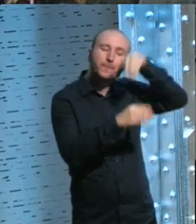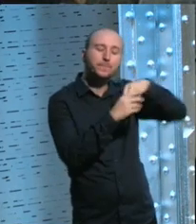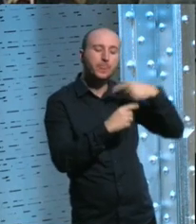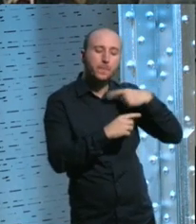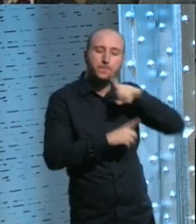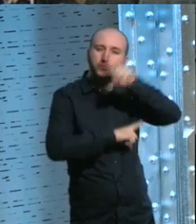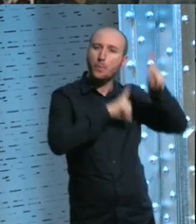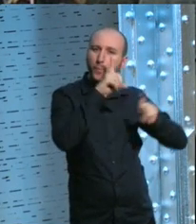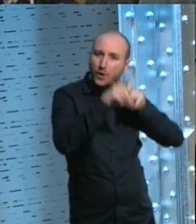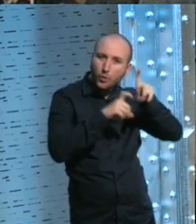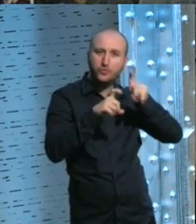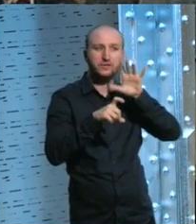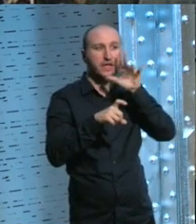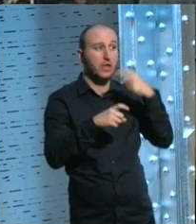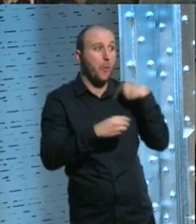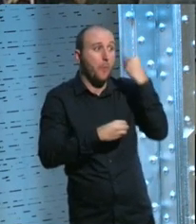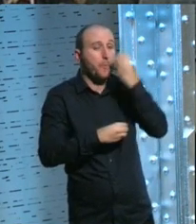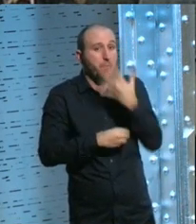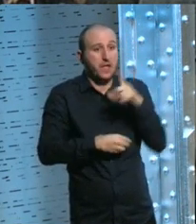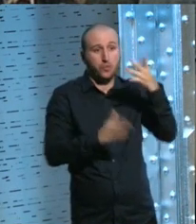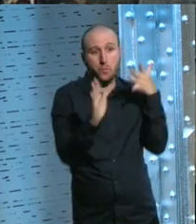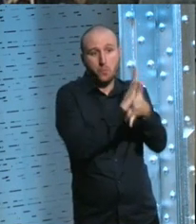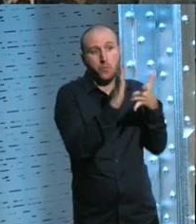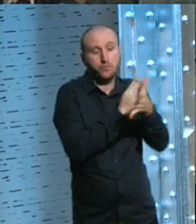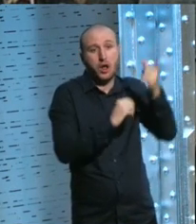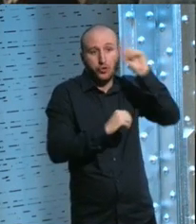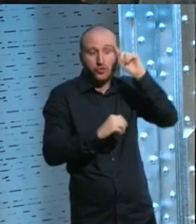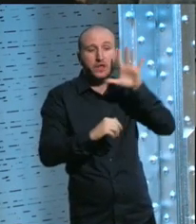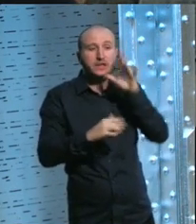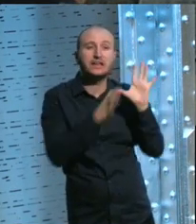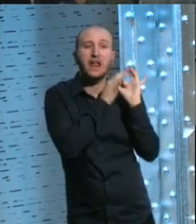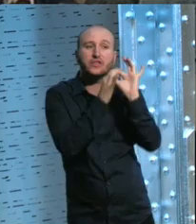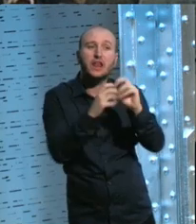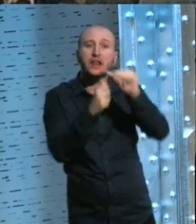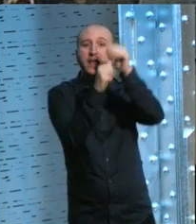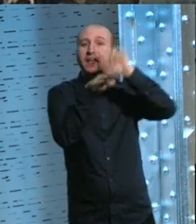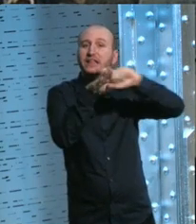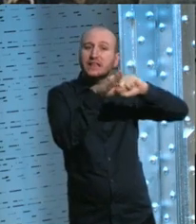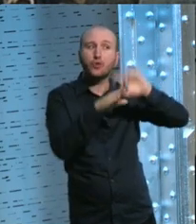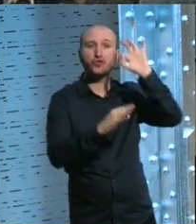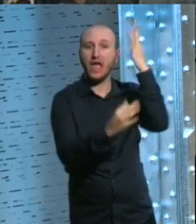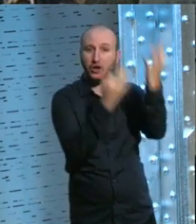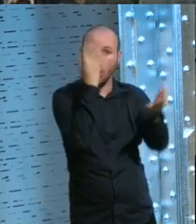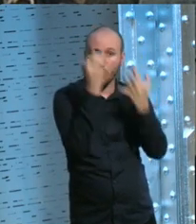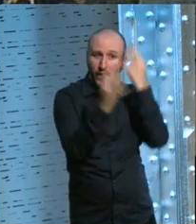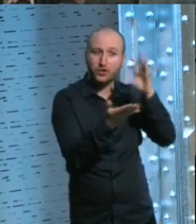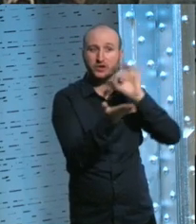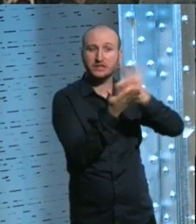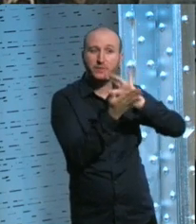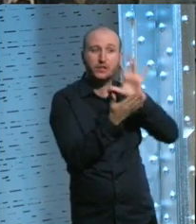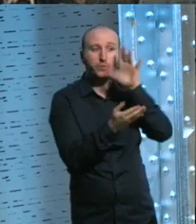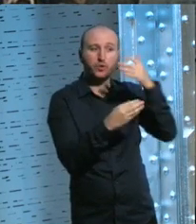si igual está al hilo de lo que has explicado o no. En relación a los tipos de innovación, en lo que se refiere a innovación de